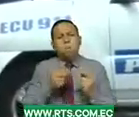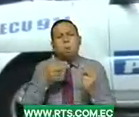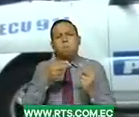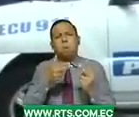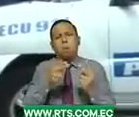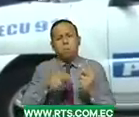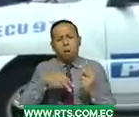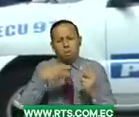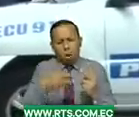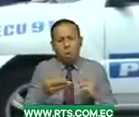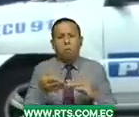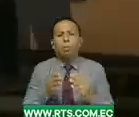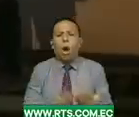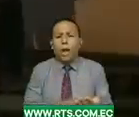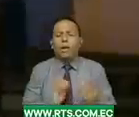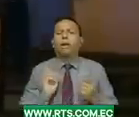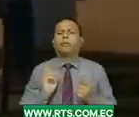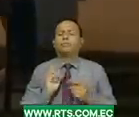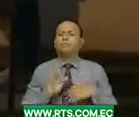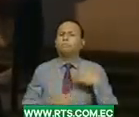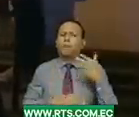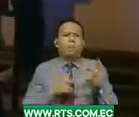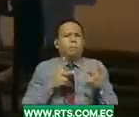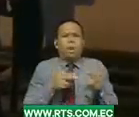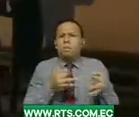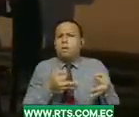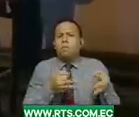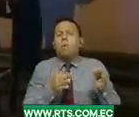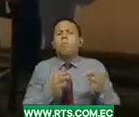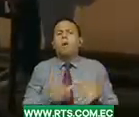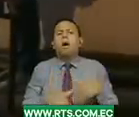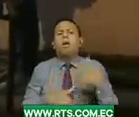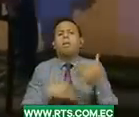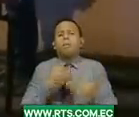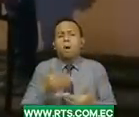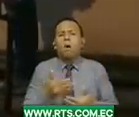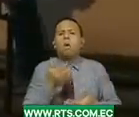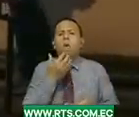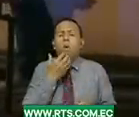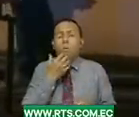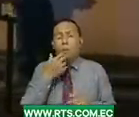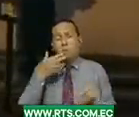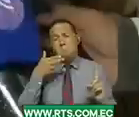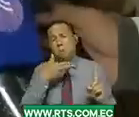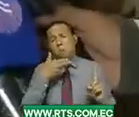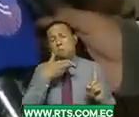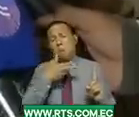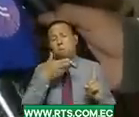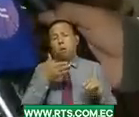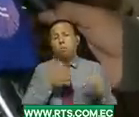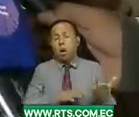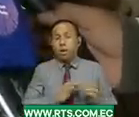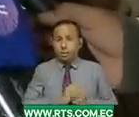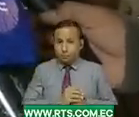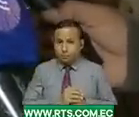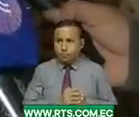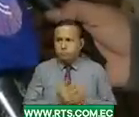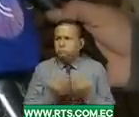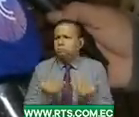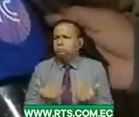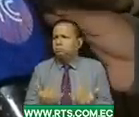de la avenida Flavio Reyes, bajo la misma modalidad, ejecutado al estilo sicariato. Esta muerte violenta habría